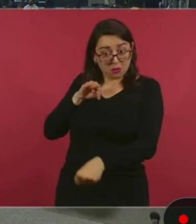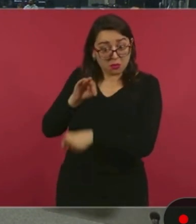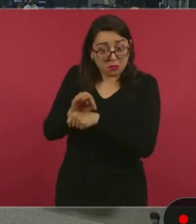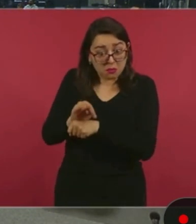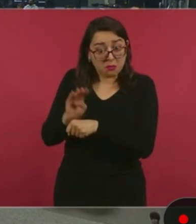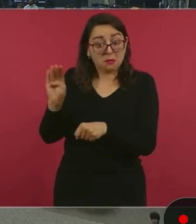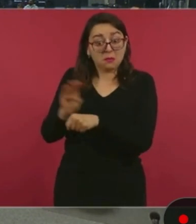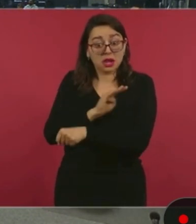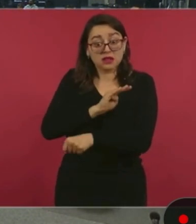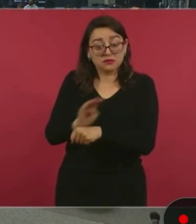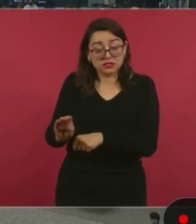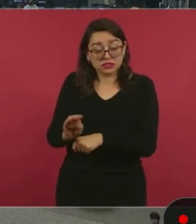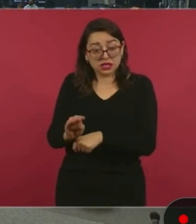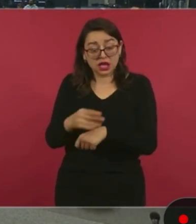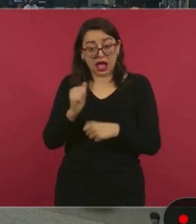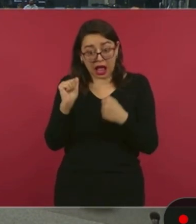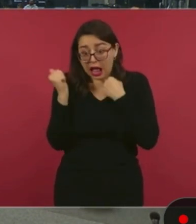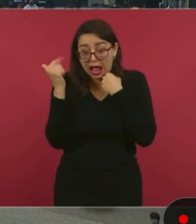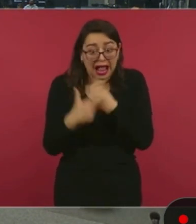si este contubernio